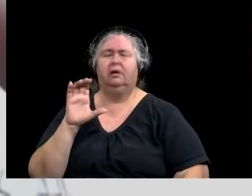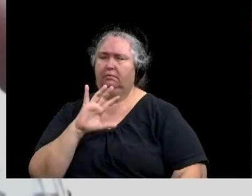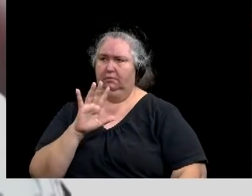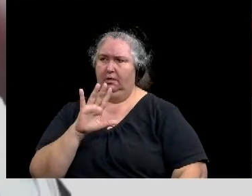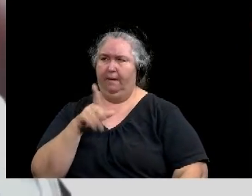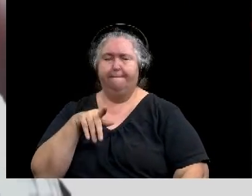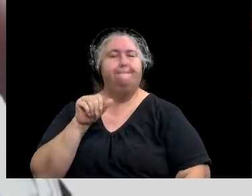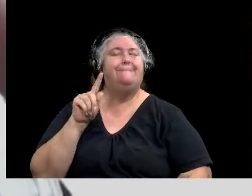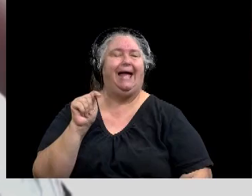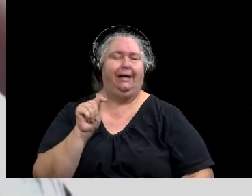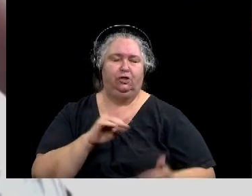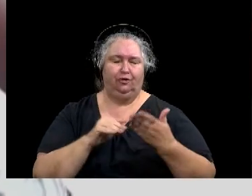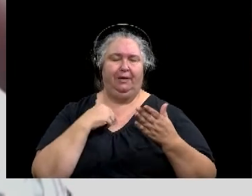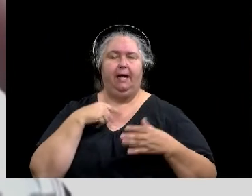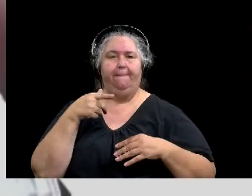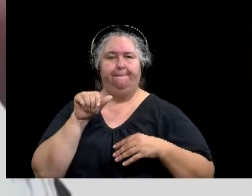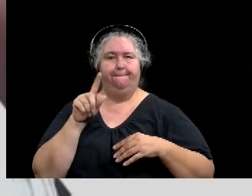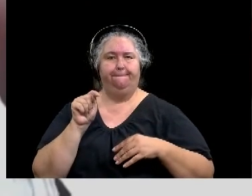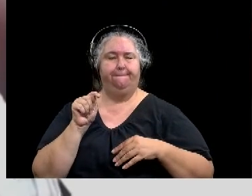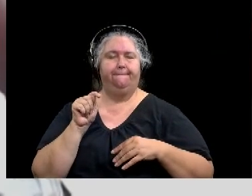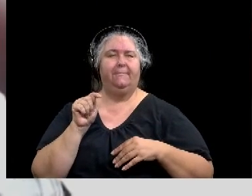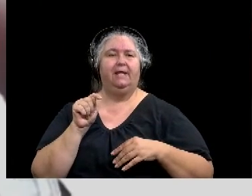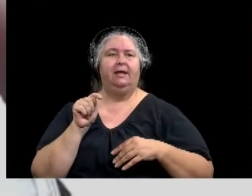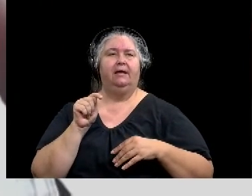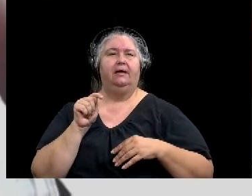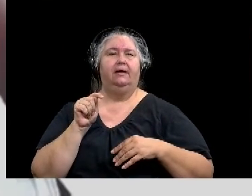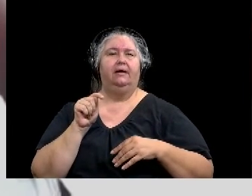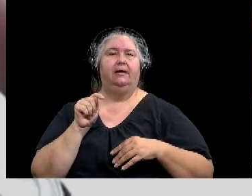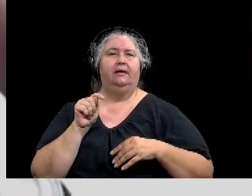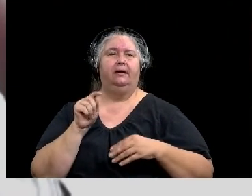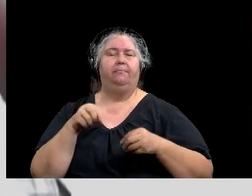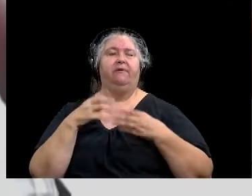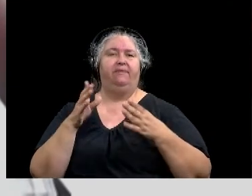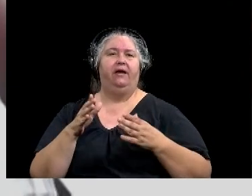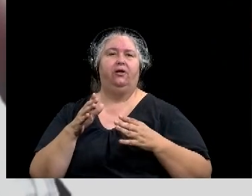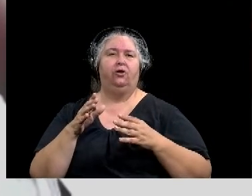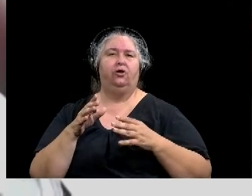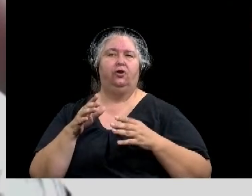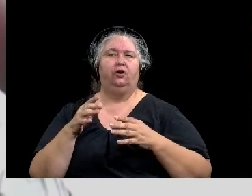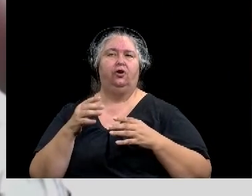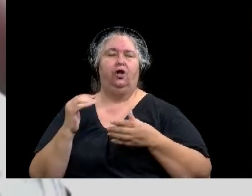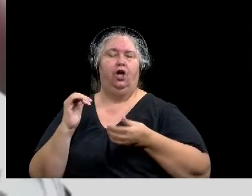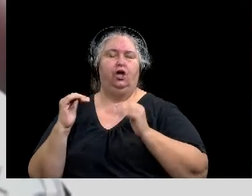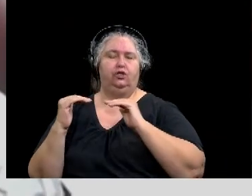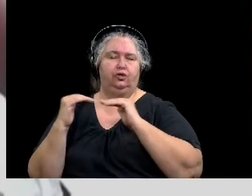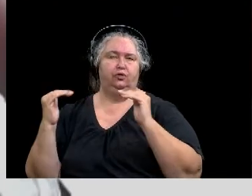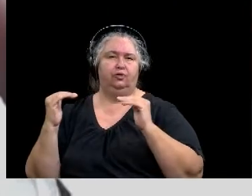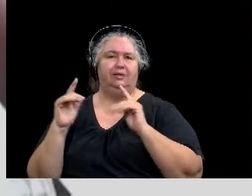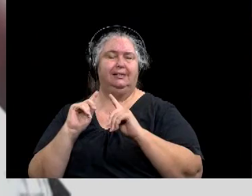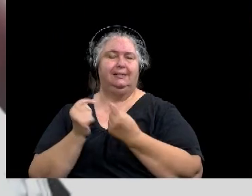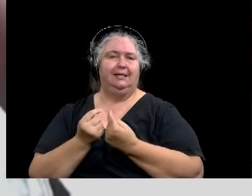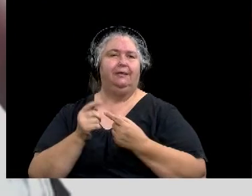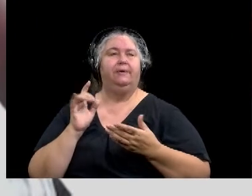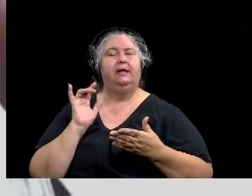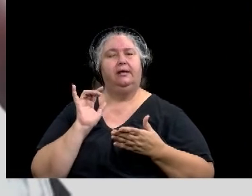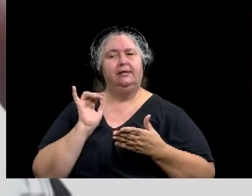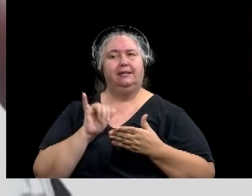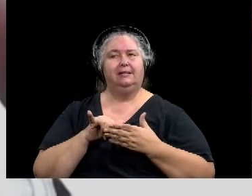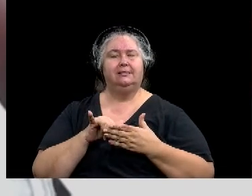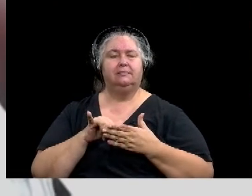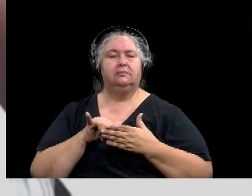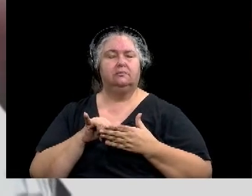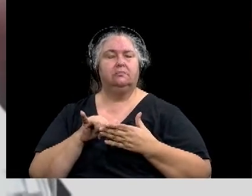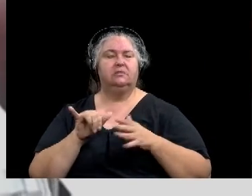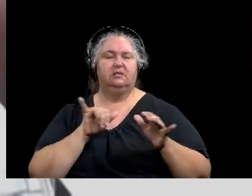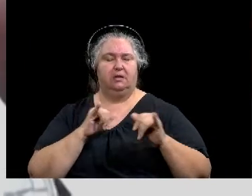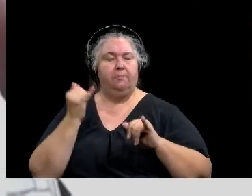qué si hay un evento que ocurre que es algo que le pasó algo